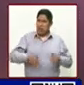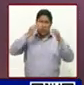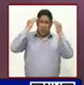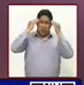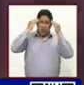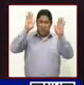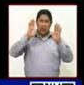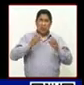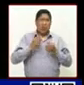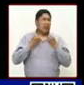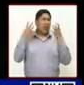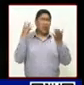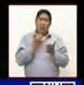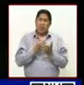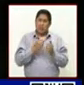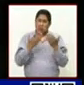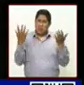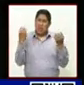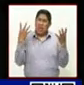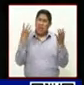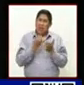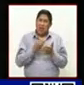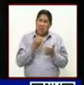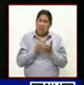sé, es harta plata.